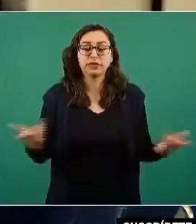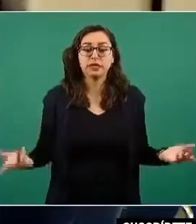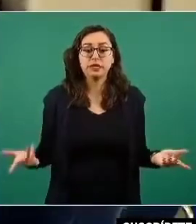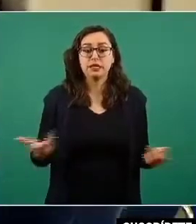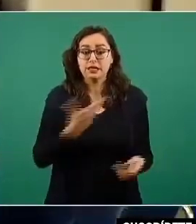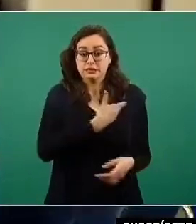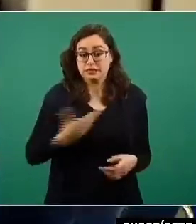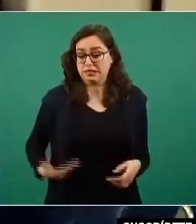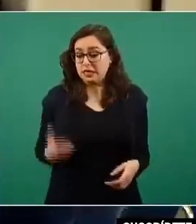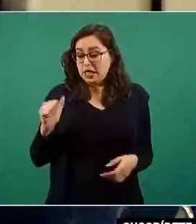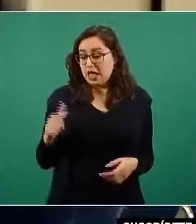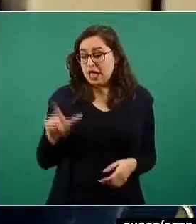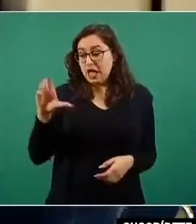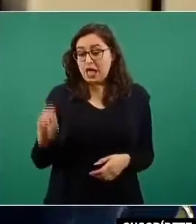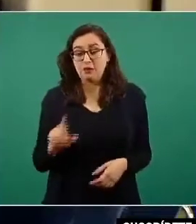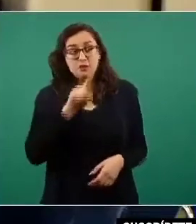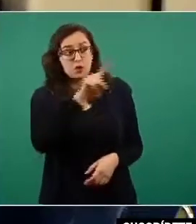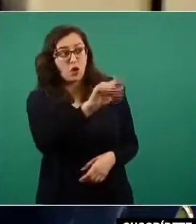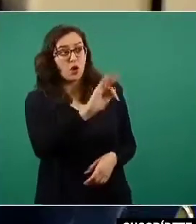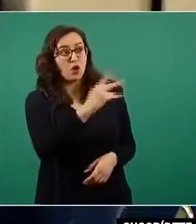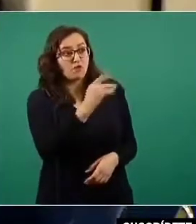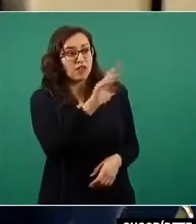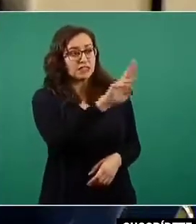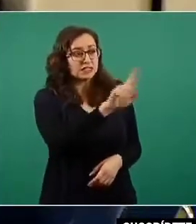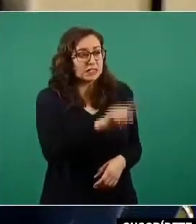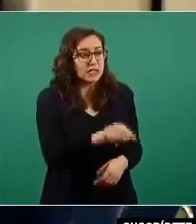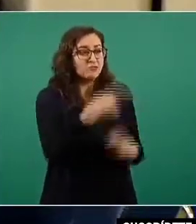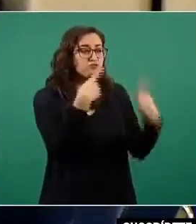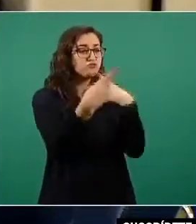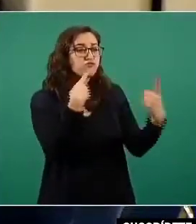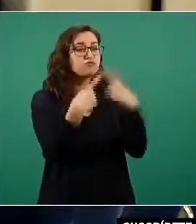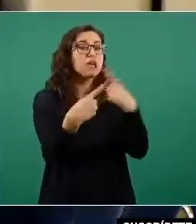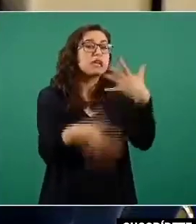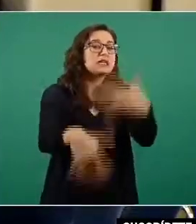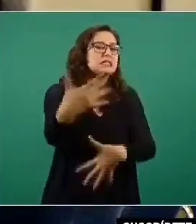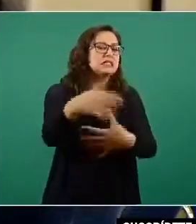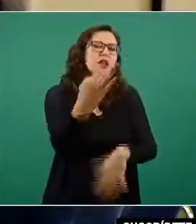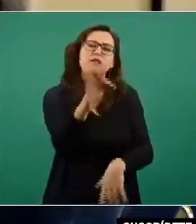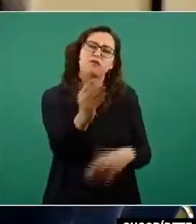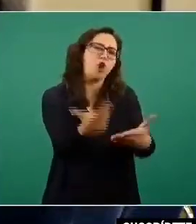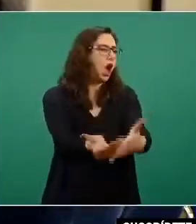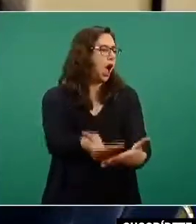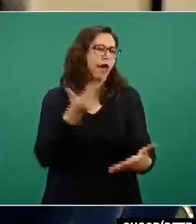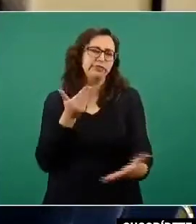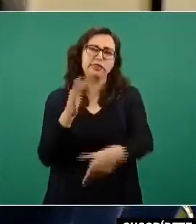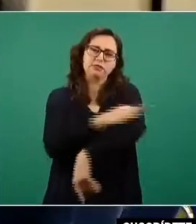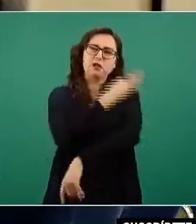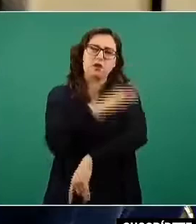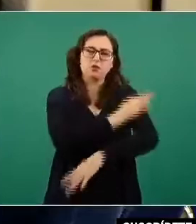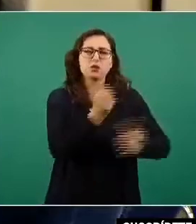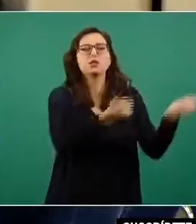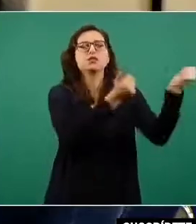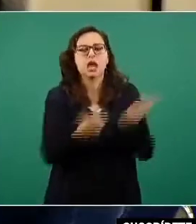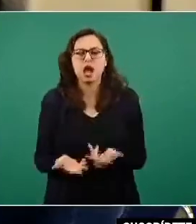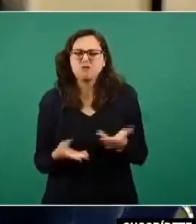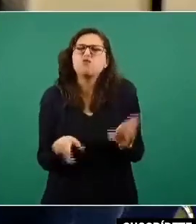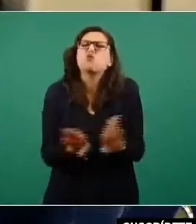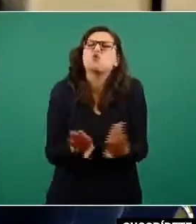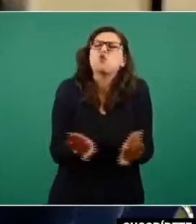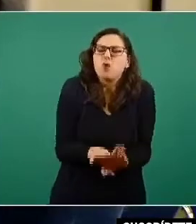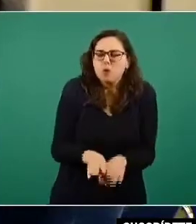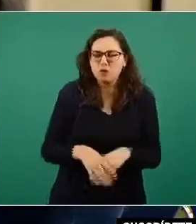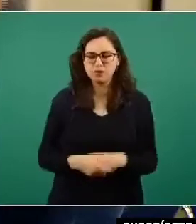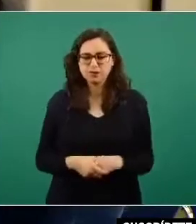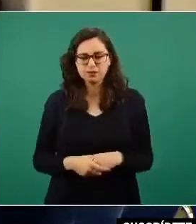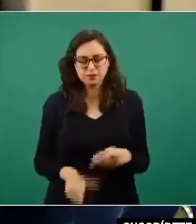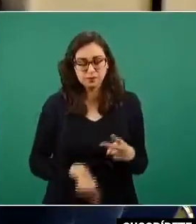respecto a que haya un cargamento antes del 15 de febrero? Y lo tercero es, ¿qué opciones va a haber para